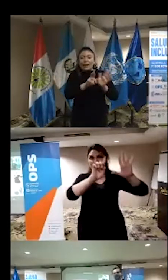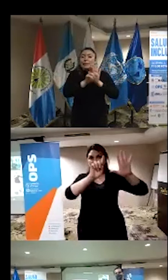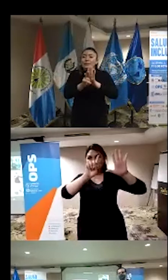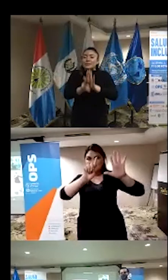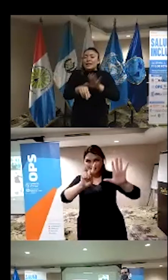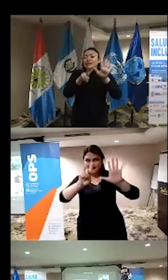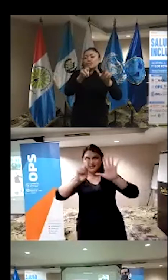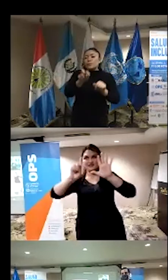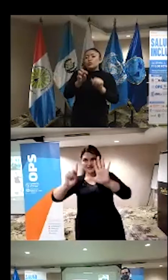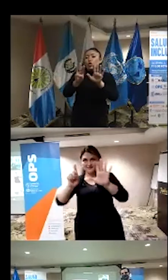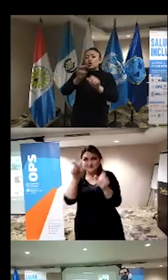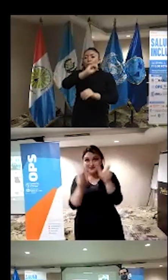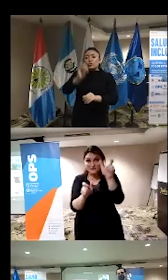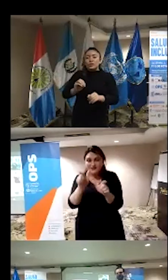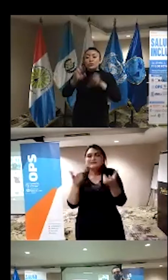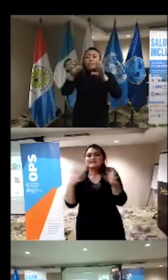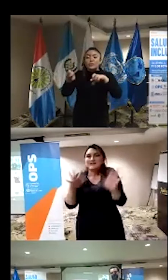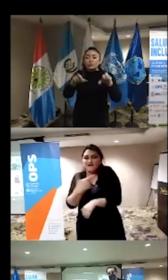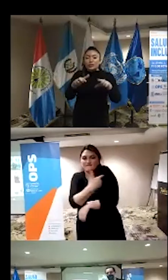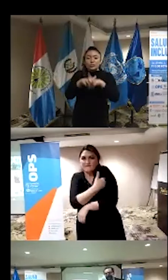de la población vacunada. O sea, el